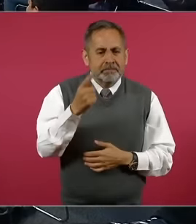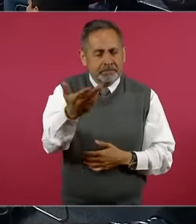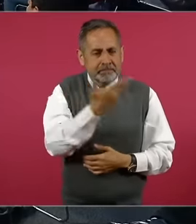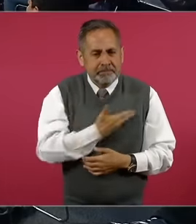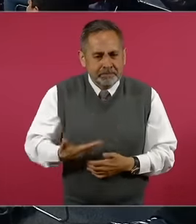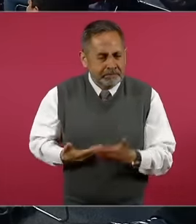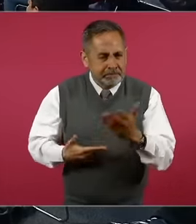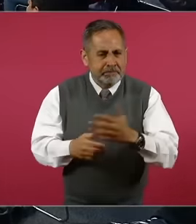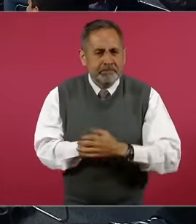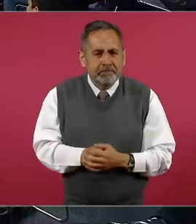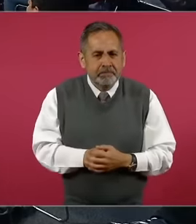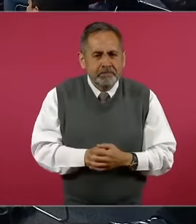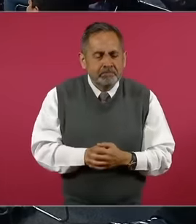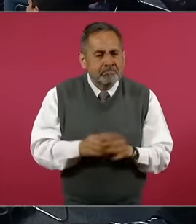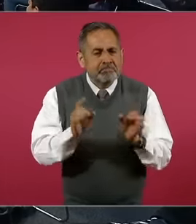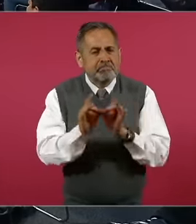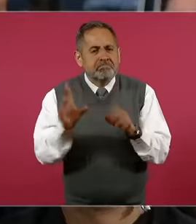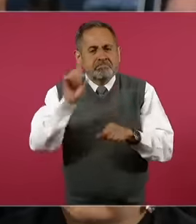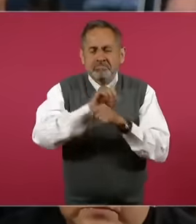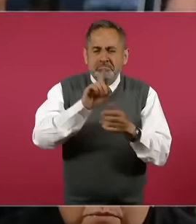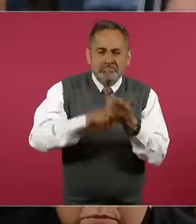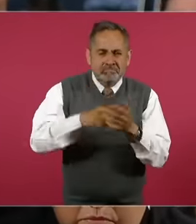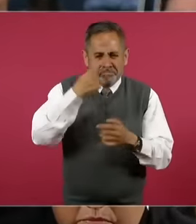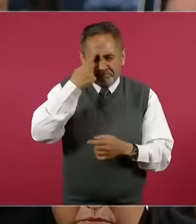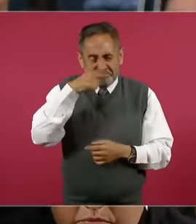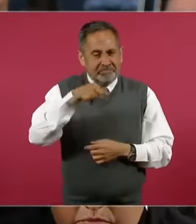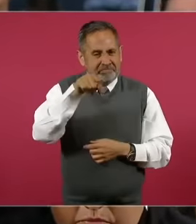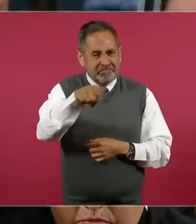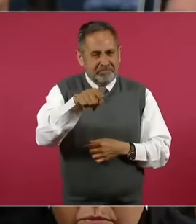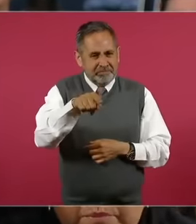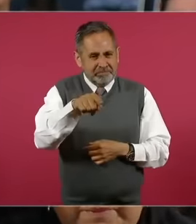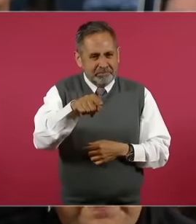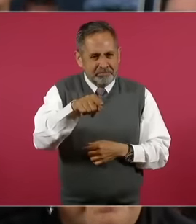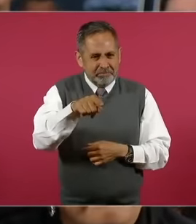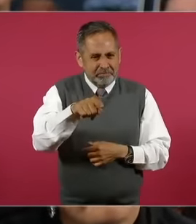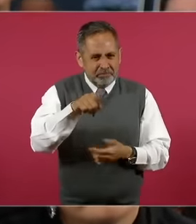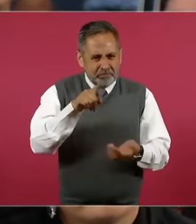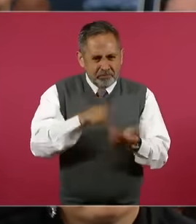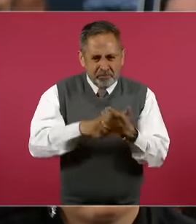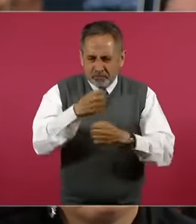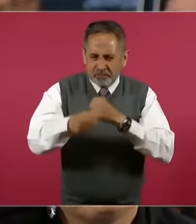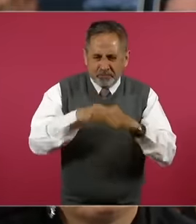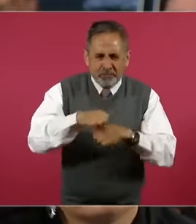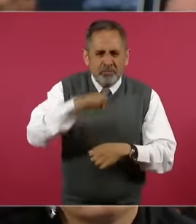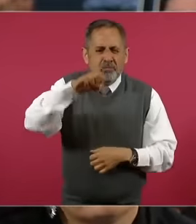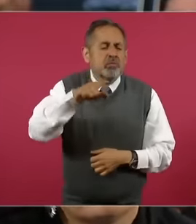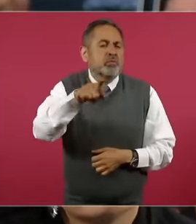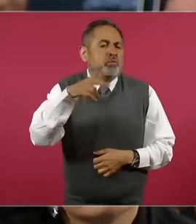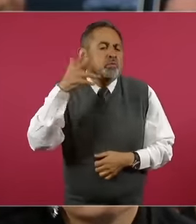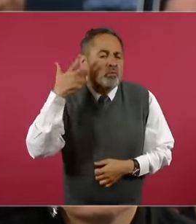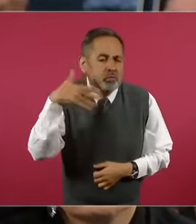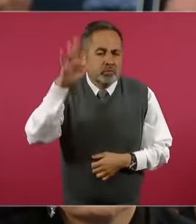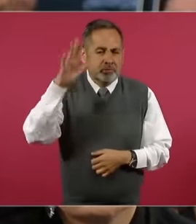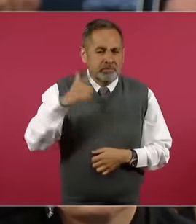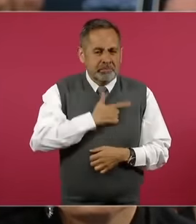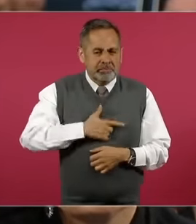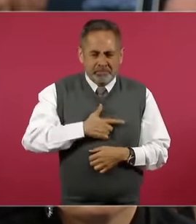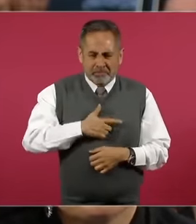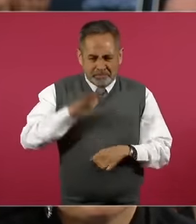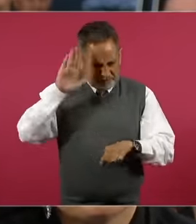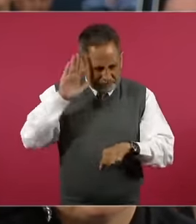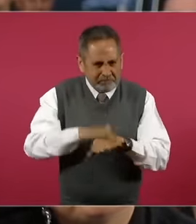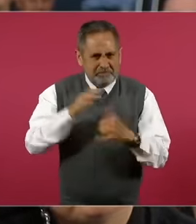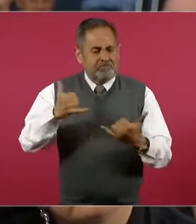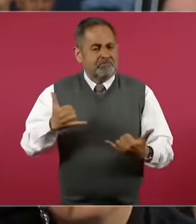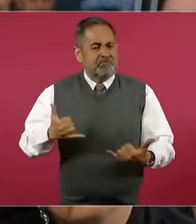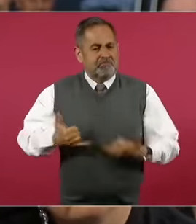presidente, ¿le llegó el momento exacto para gobernar en su edad? ¿O le hubiera gustado más haber gobernado